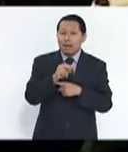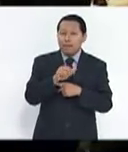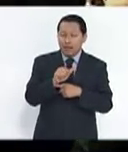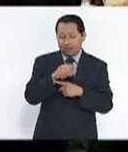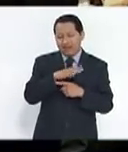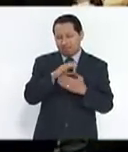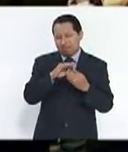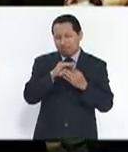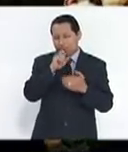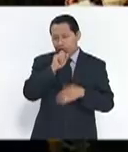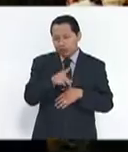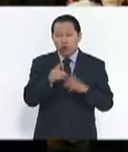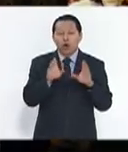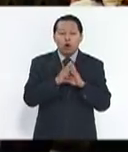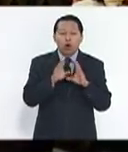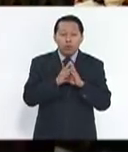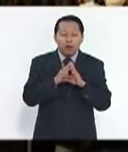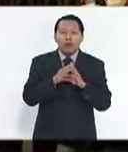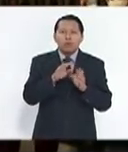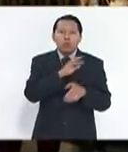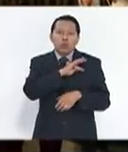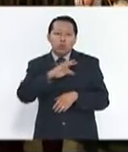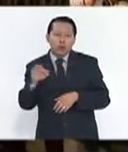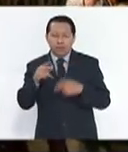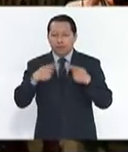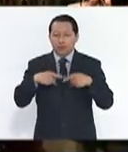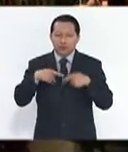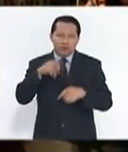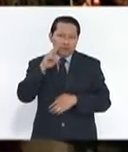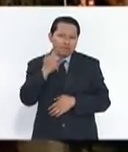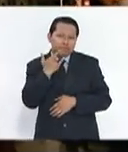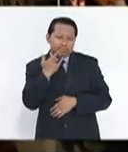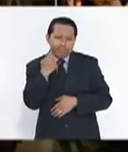su compromiso de ofrecer a su público una cita anual con este género.